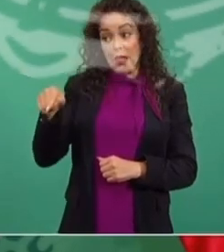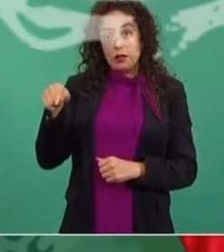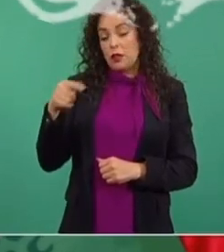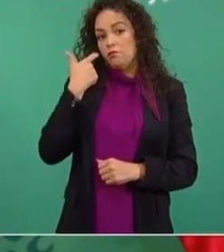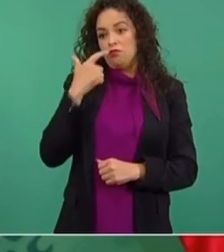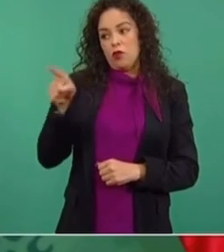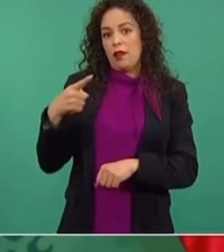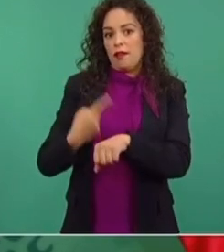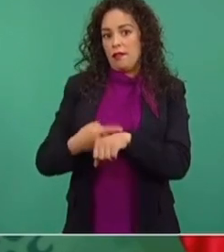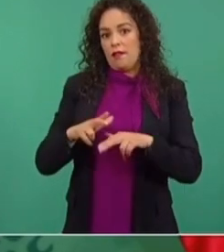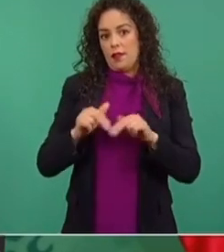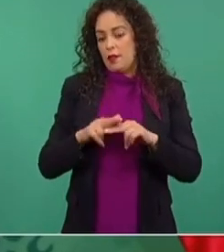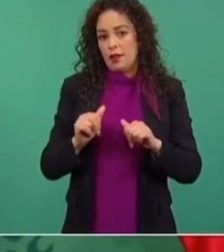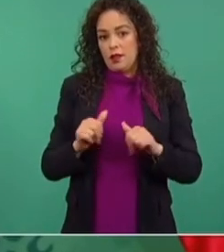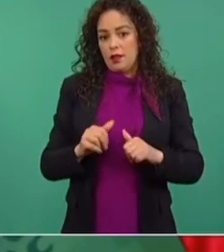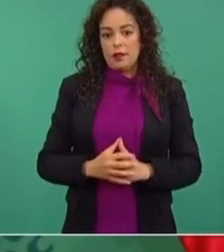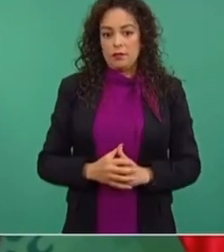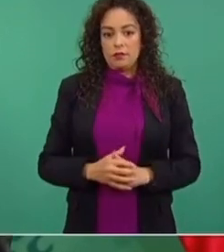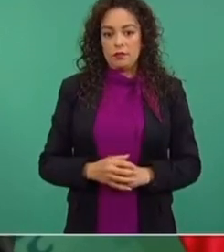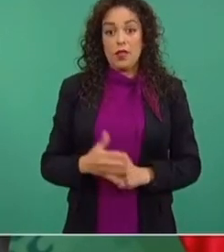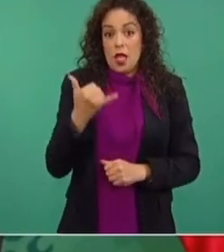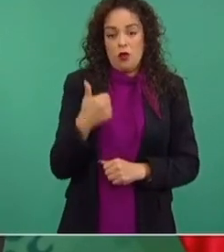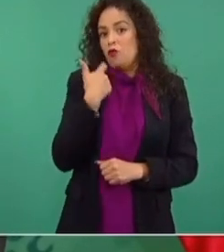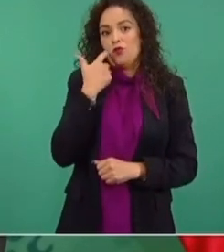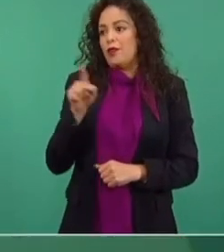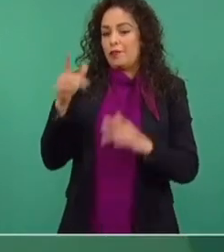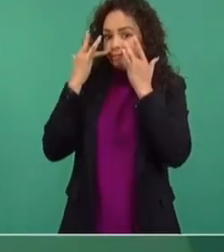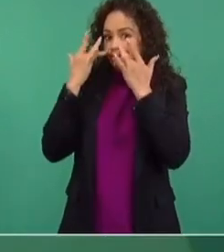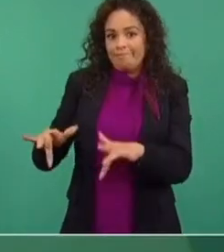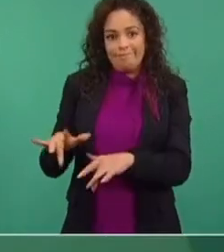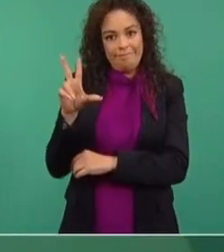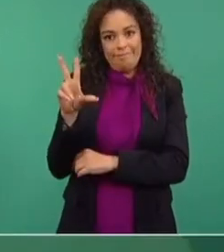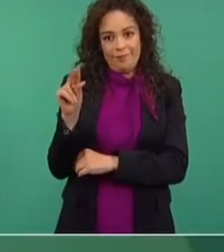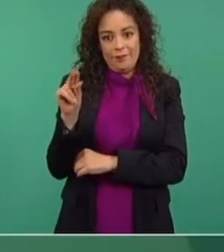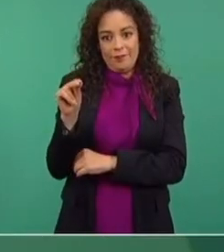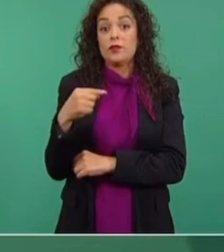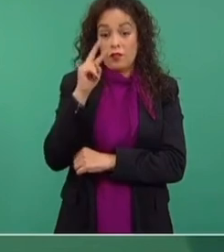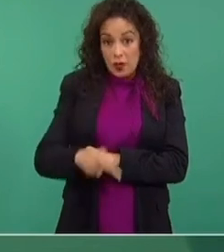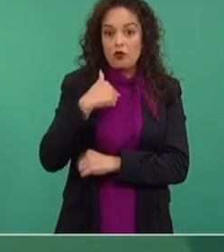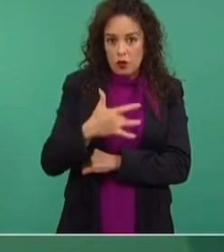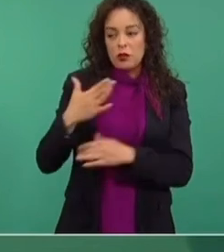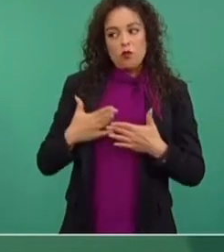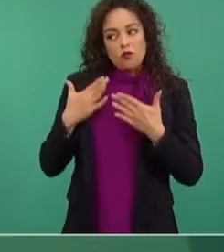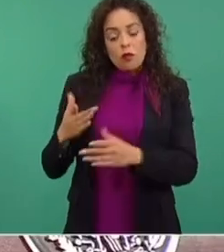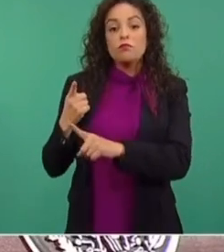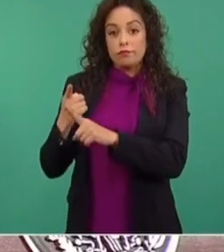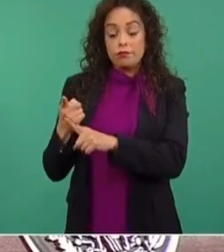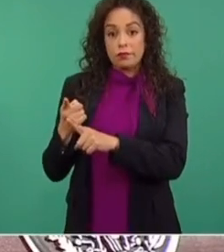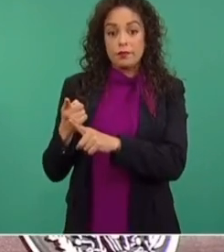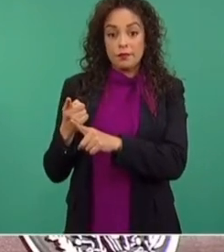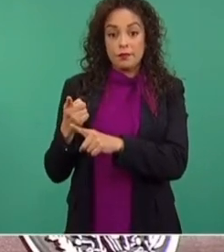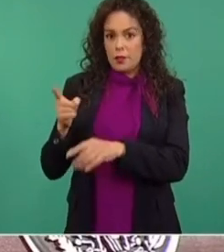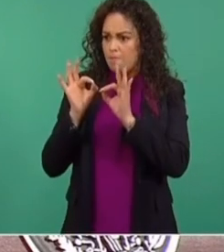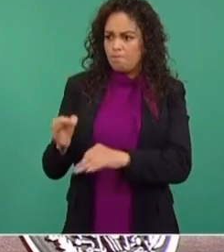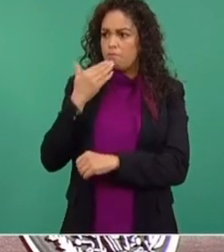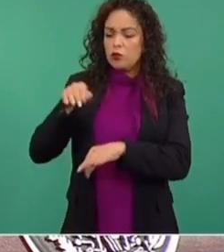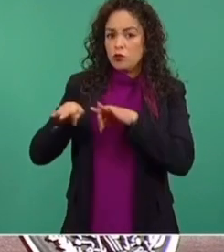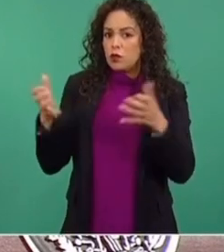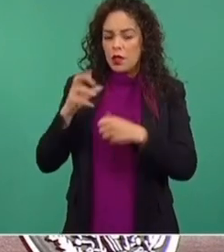Tampoco deseo que él renuncie, porque yo le tengo confianza y creo que es un buen